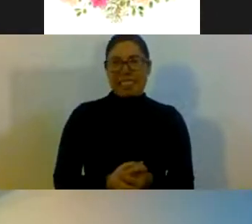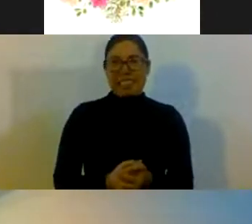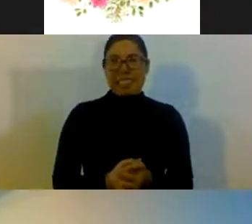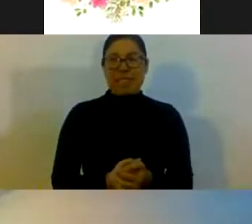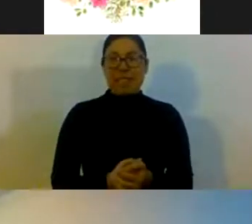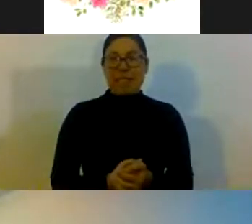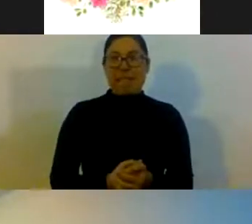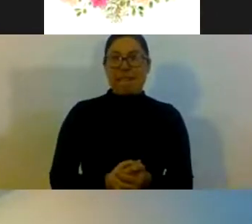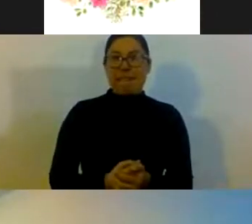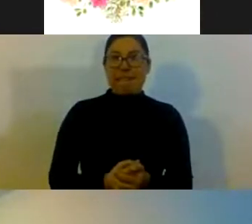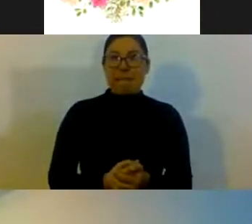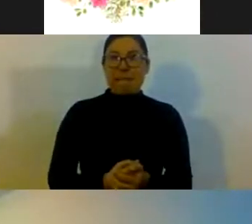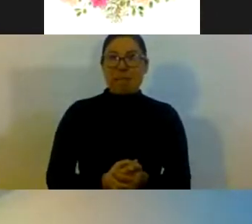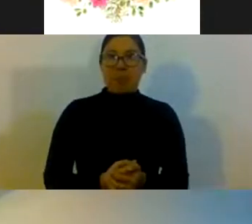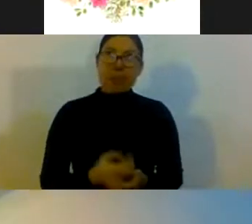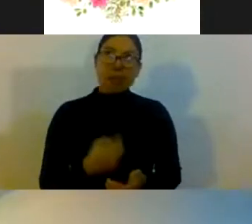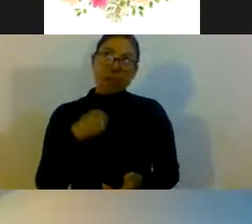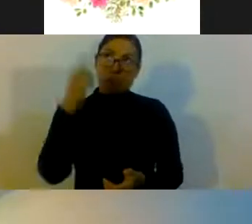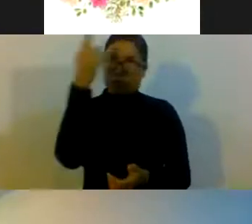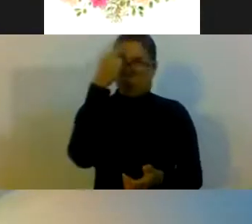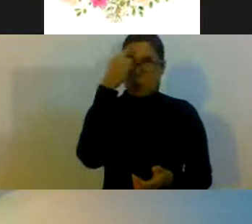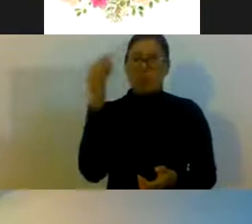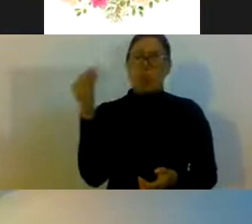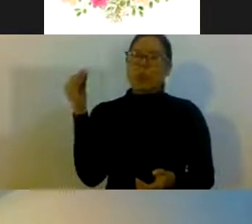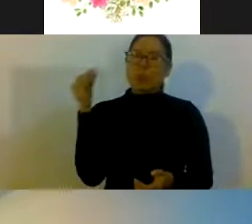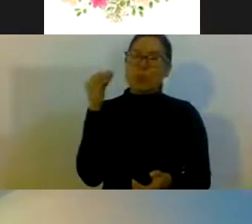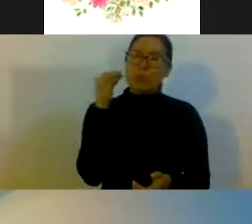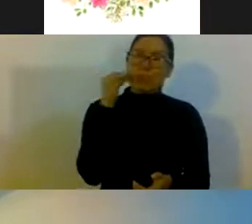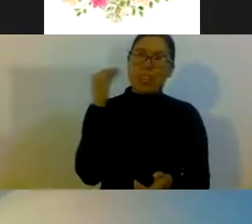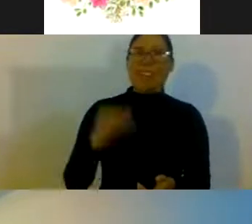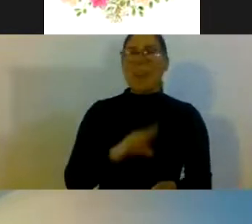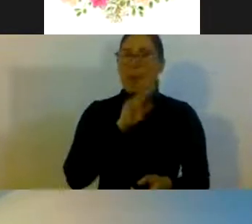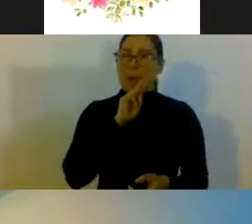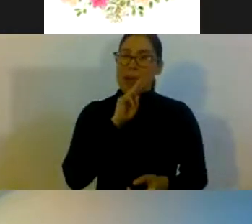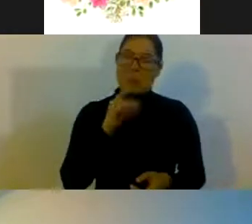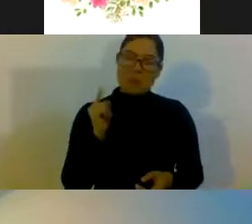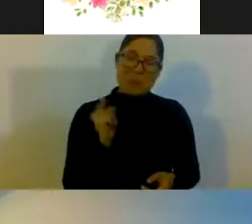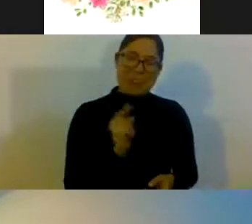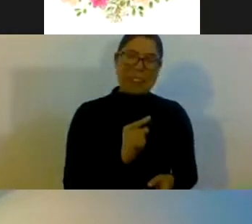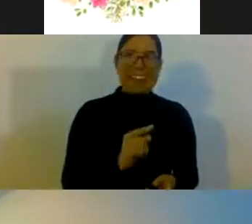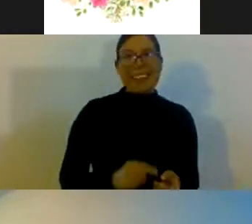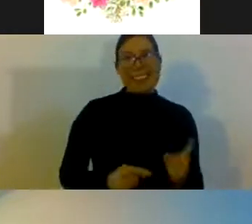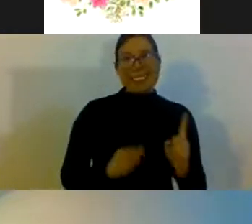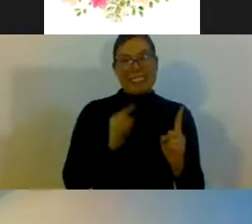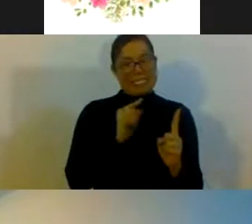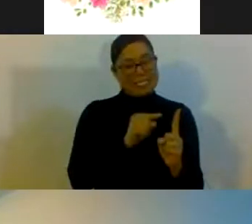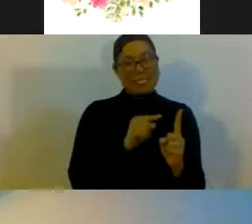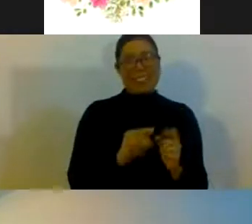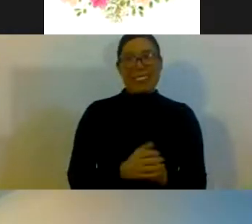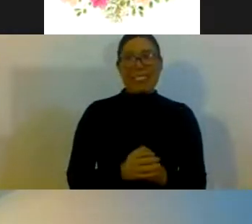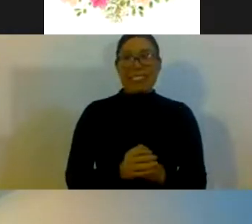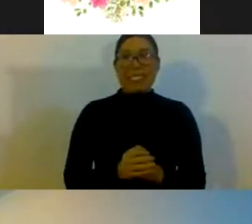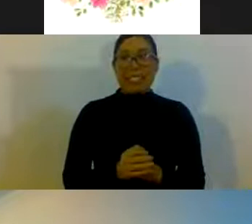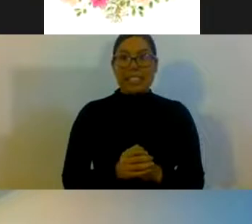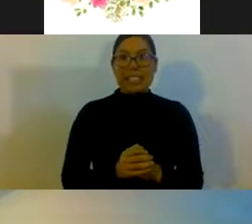El beso tierno que le da la mamá. Eso bien importante. Y luego también dice que quiere contarle, pero